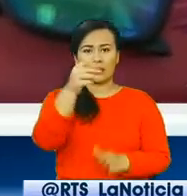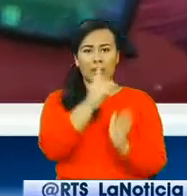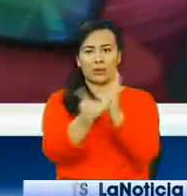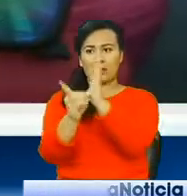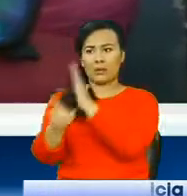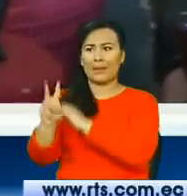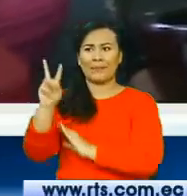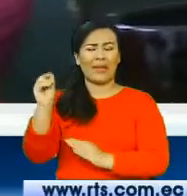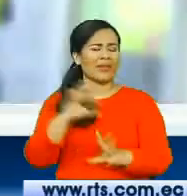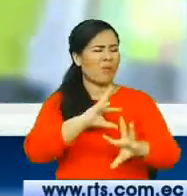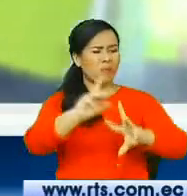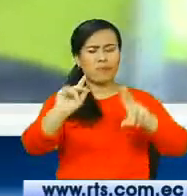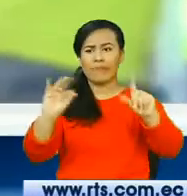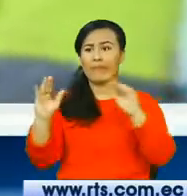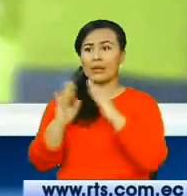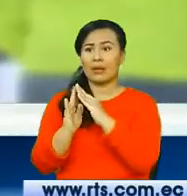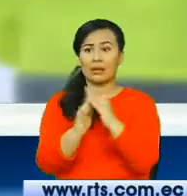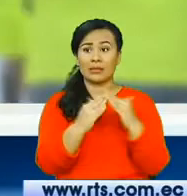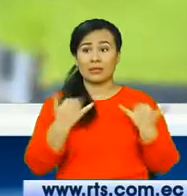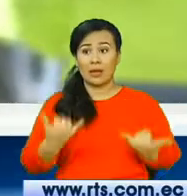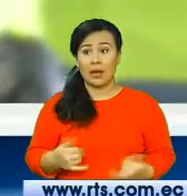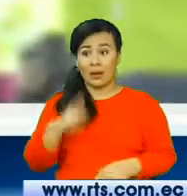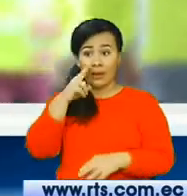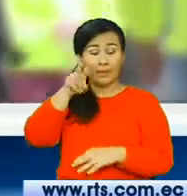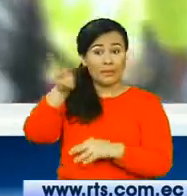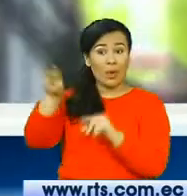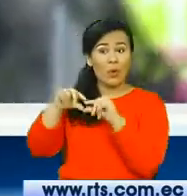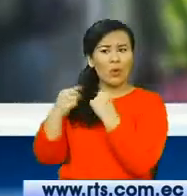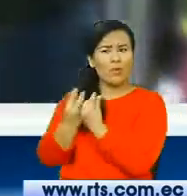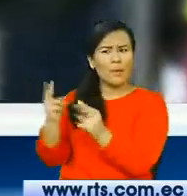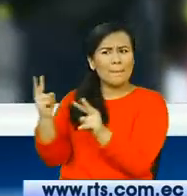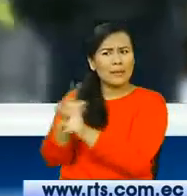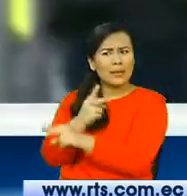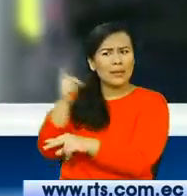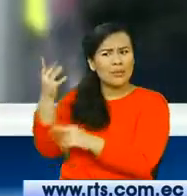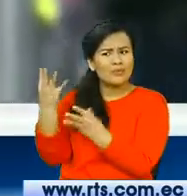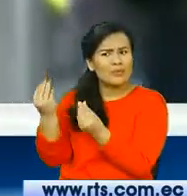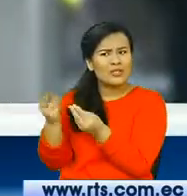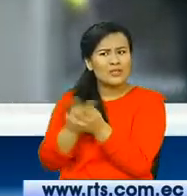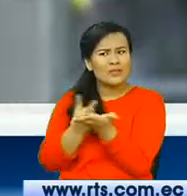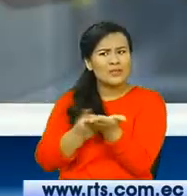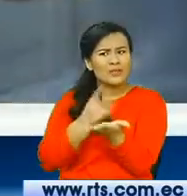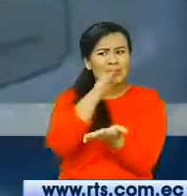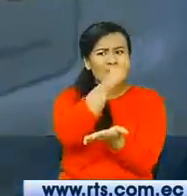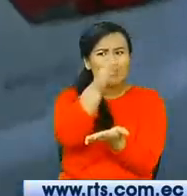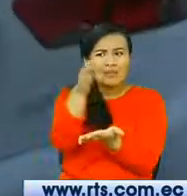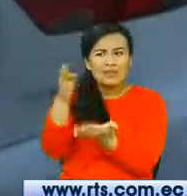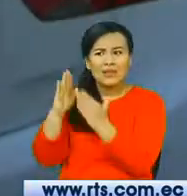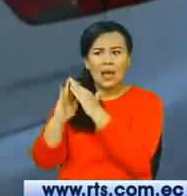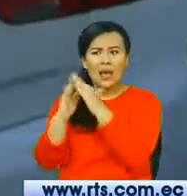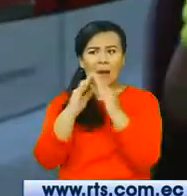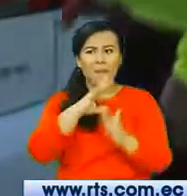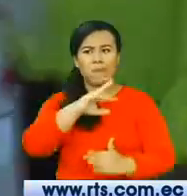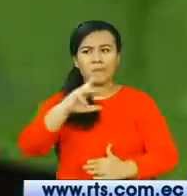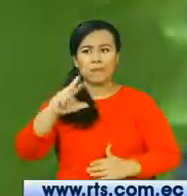de robos a domicilios. Y esta sería la banda que habría actuado en la mayoría de casos. En Quito informó Iván Casamen.